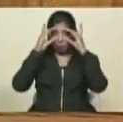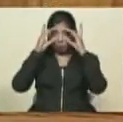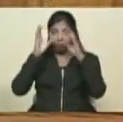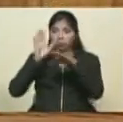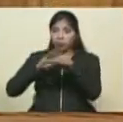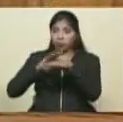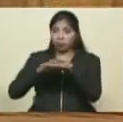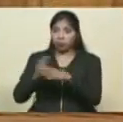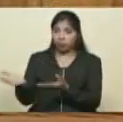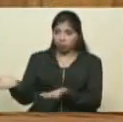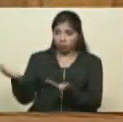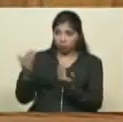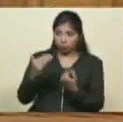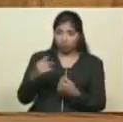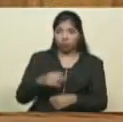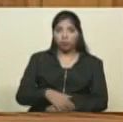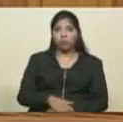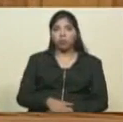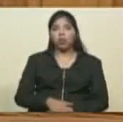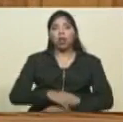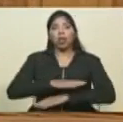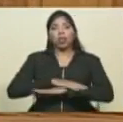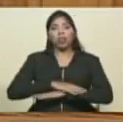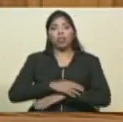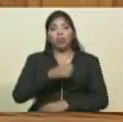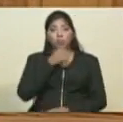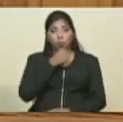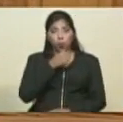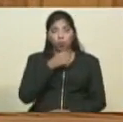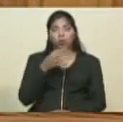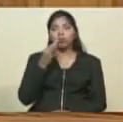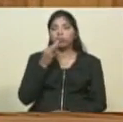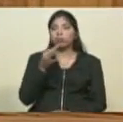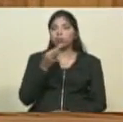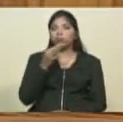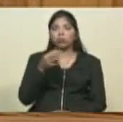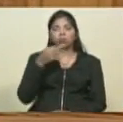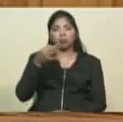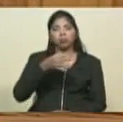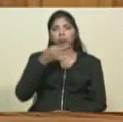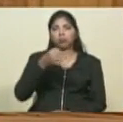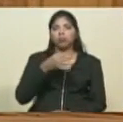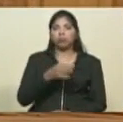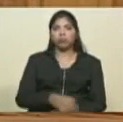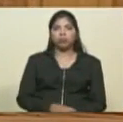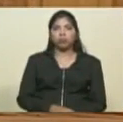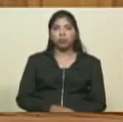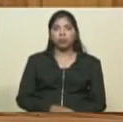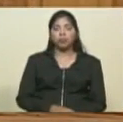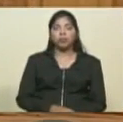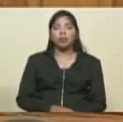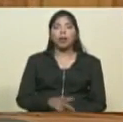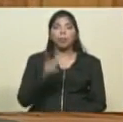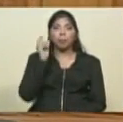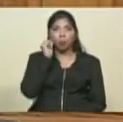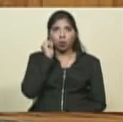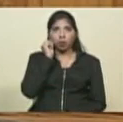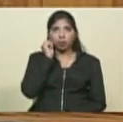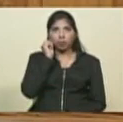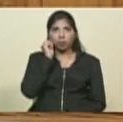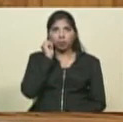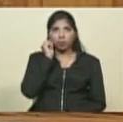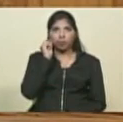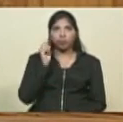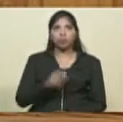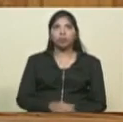palabra y el uso de la tribuna de oradores a la constituyente Eirimar Malavé, a fin de